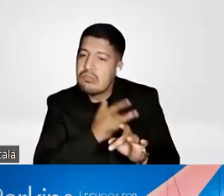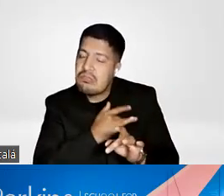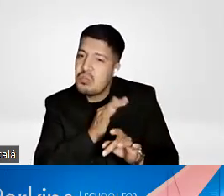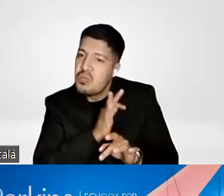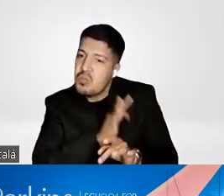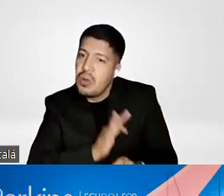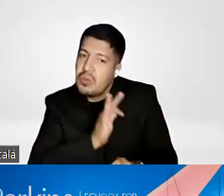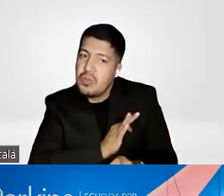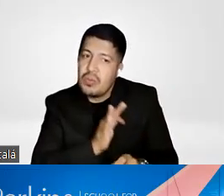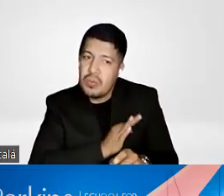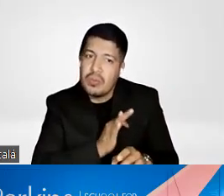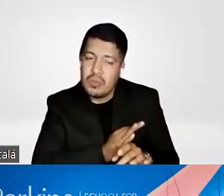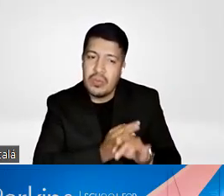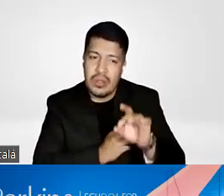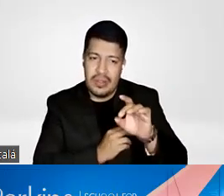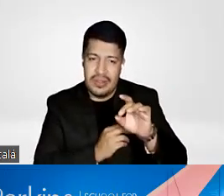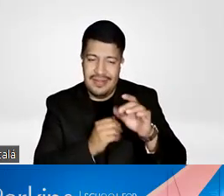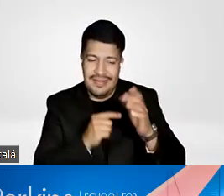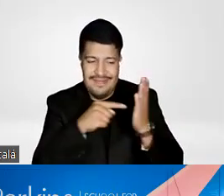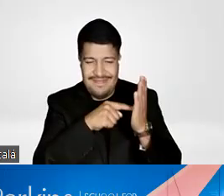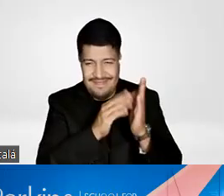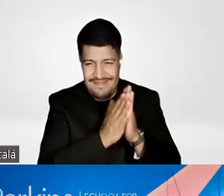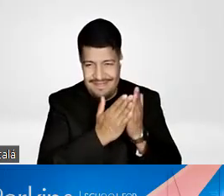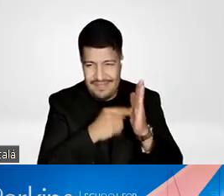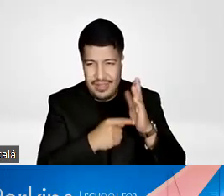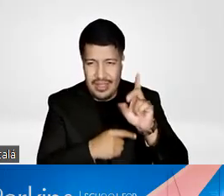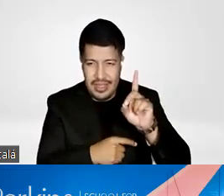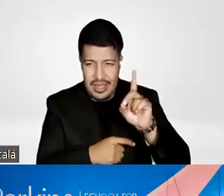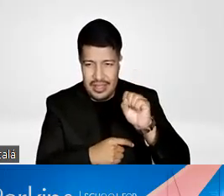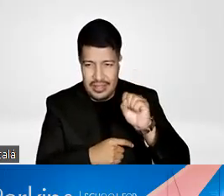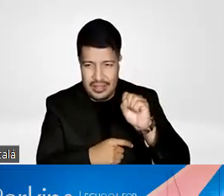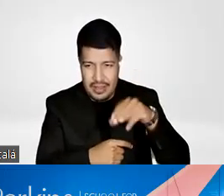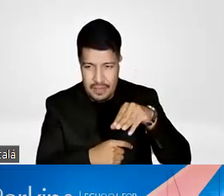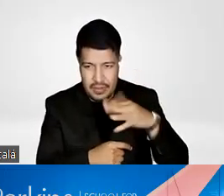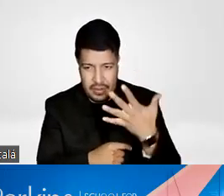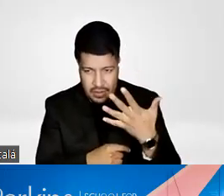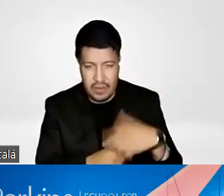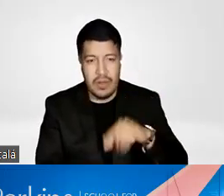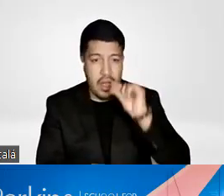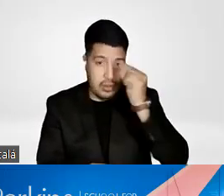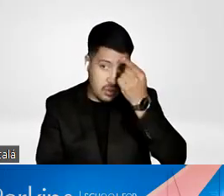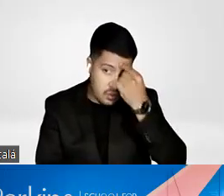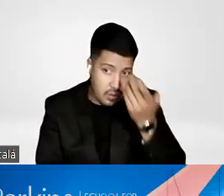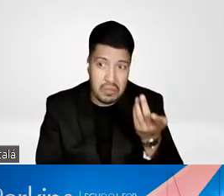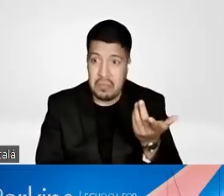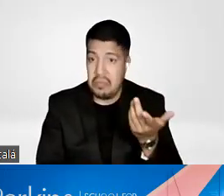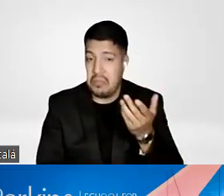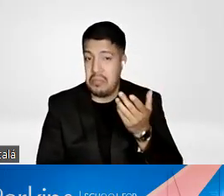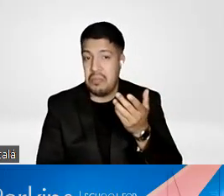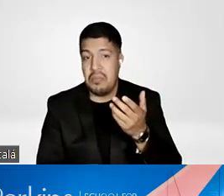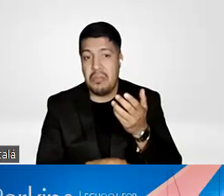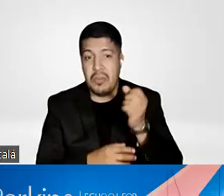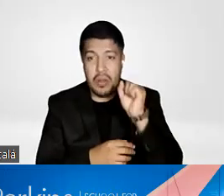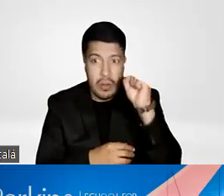el DSM-5 como trastorno de déficit de atención con autismo, por ejemplo, trastorno de espectro autista, discapacidad